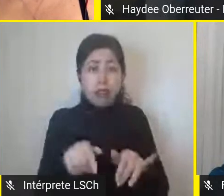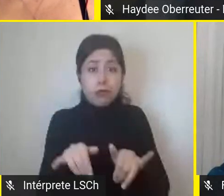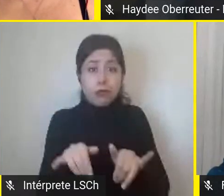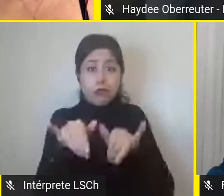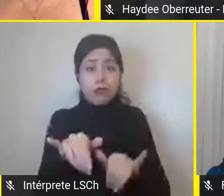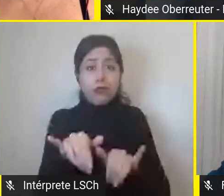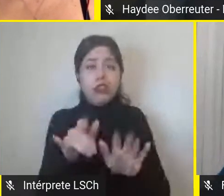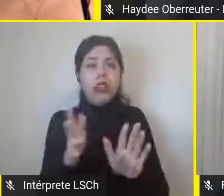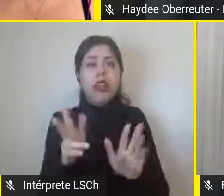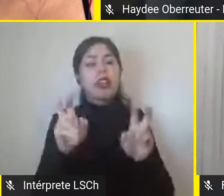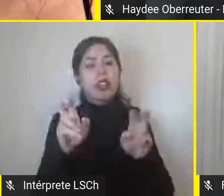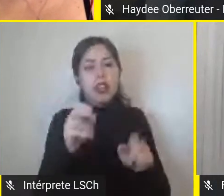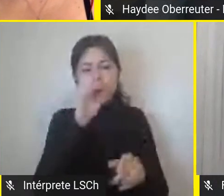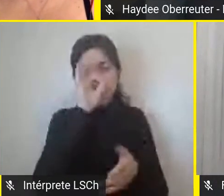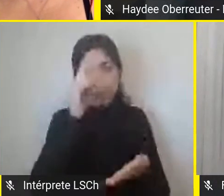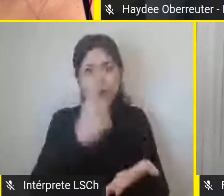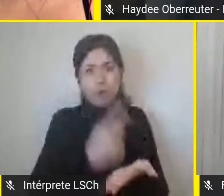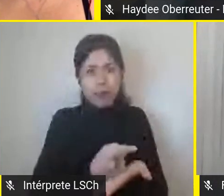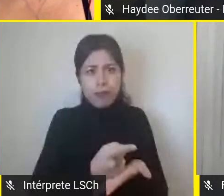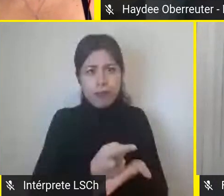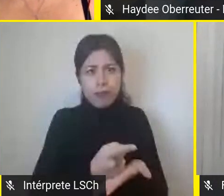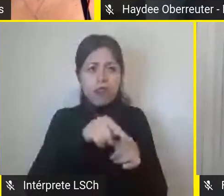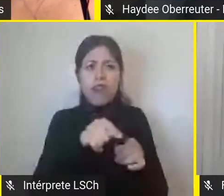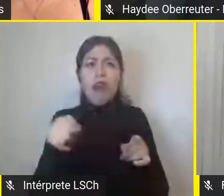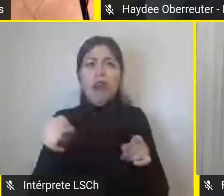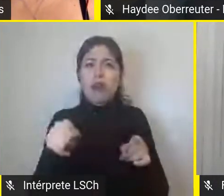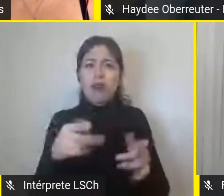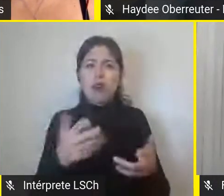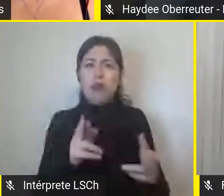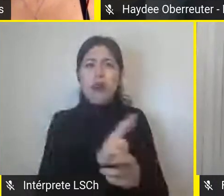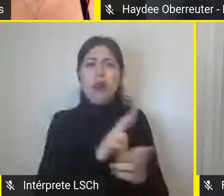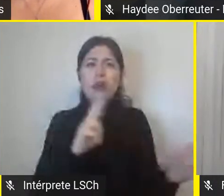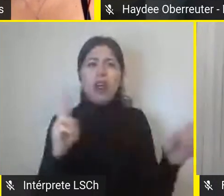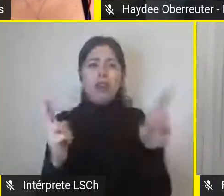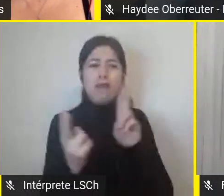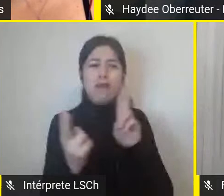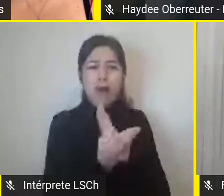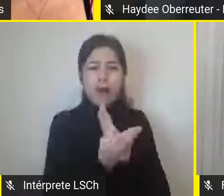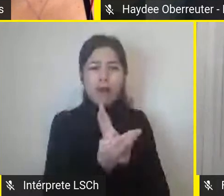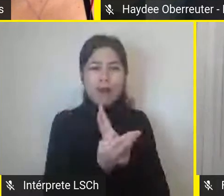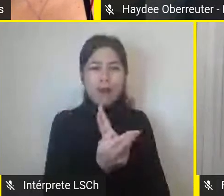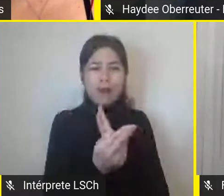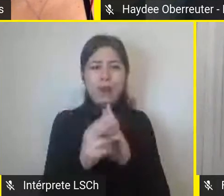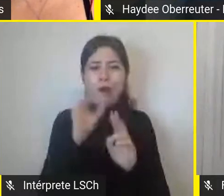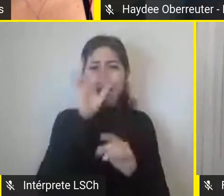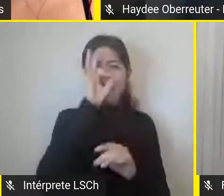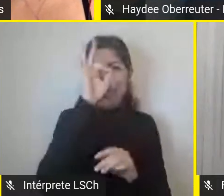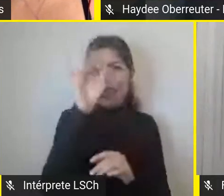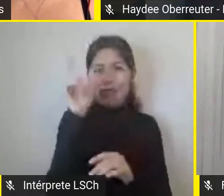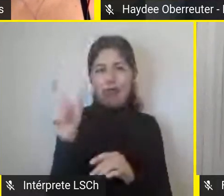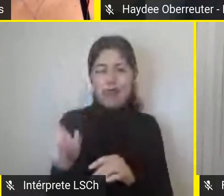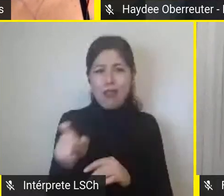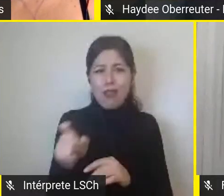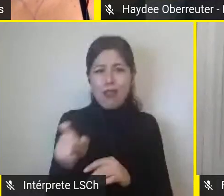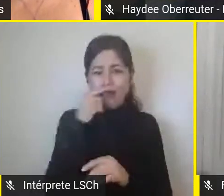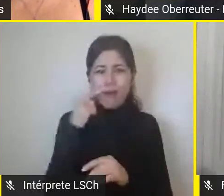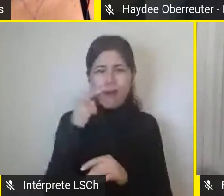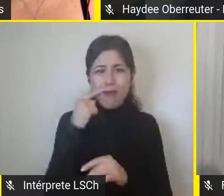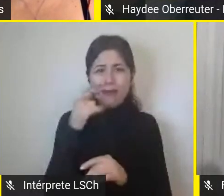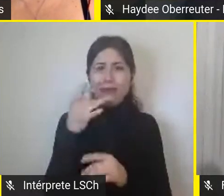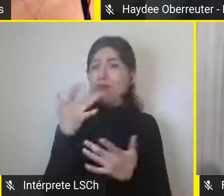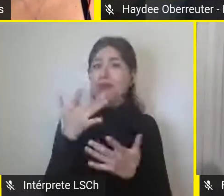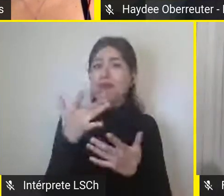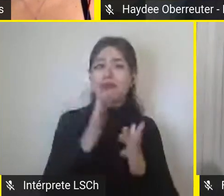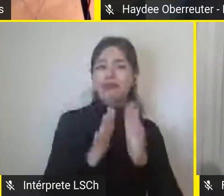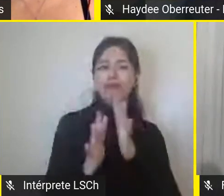revolución por parte de Pinochet, que tuvo que ver con la mercantilización de las relaciones humanas, no solamente con el robo a la